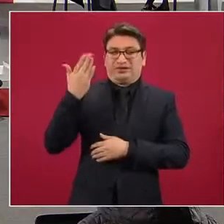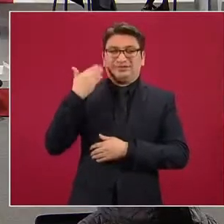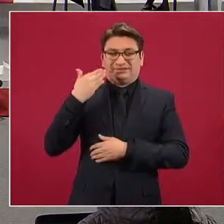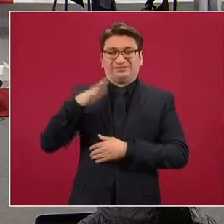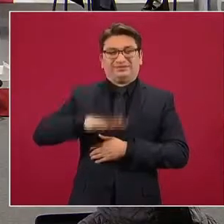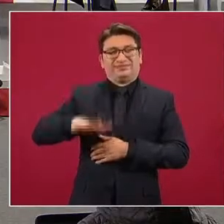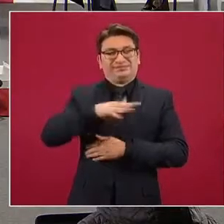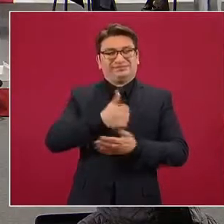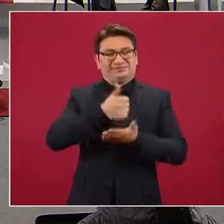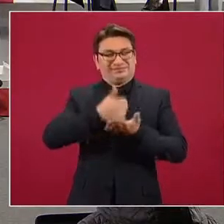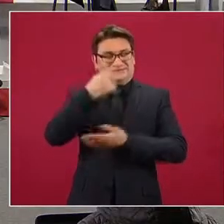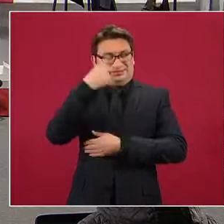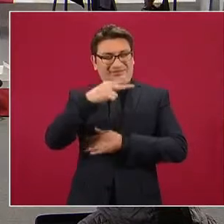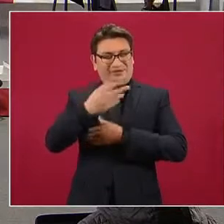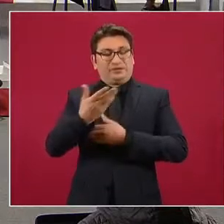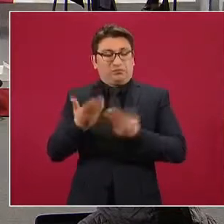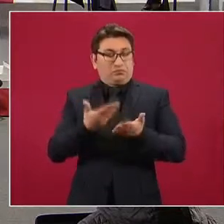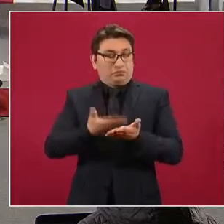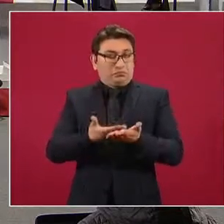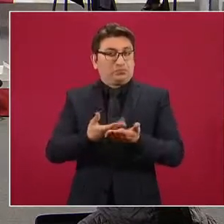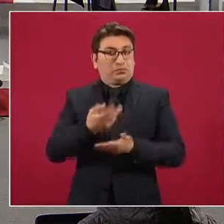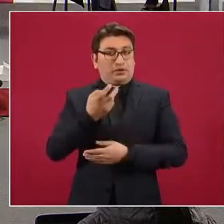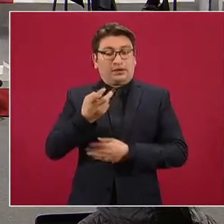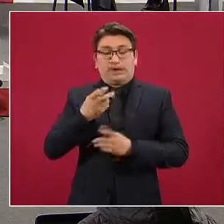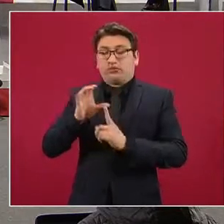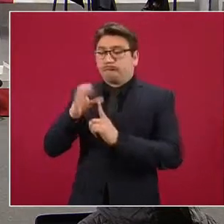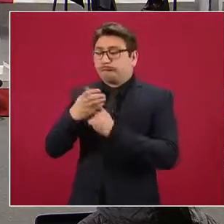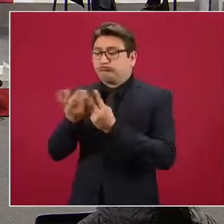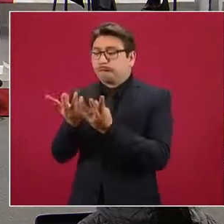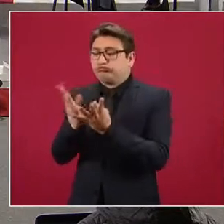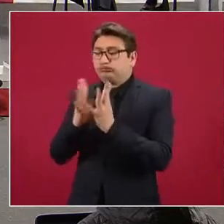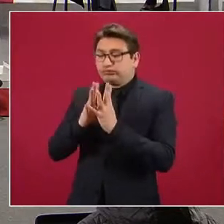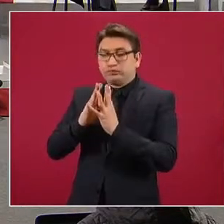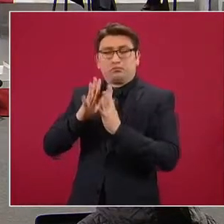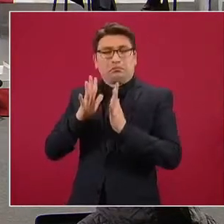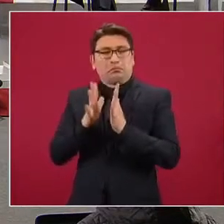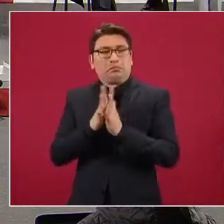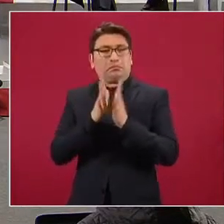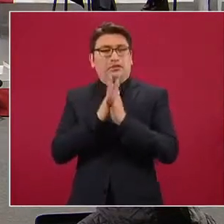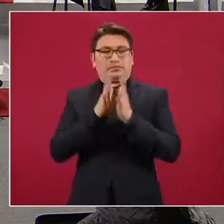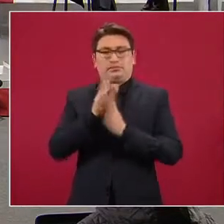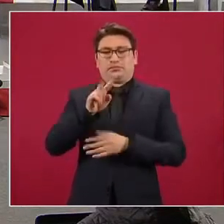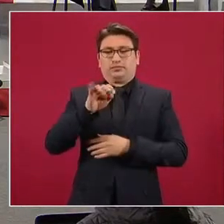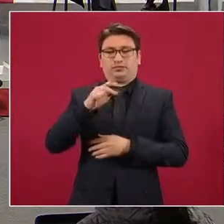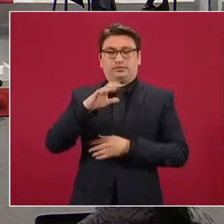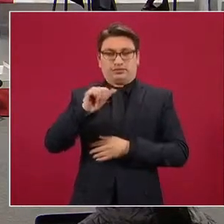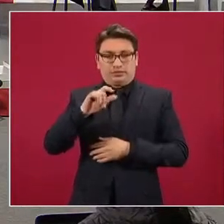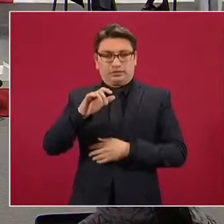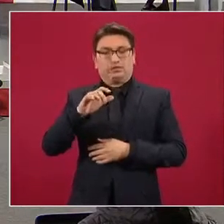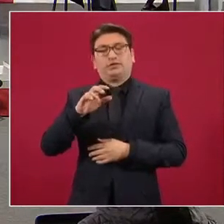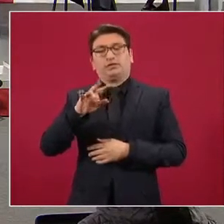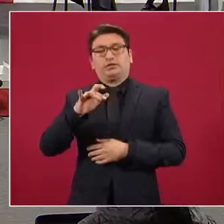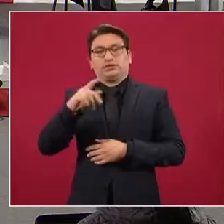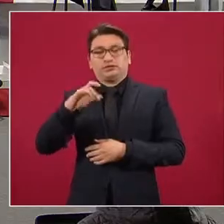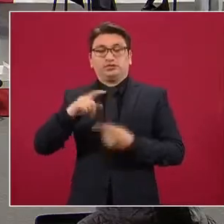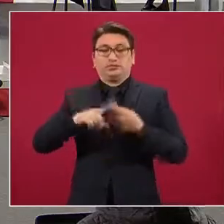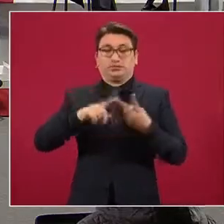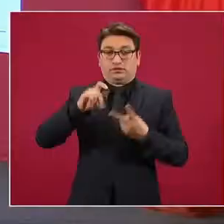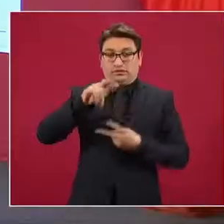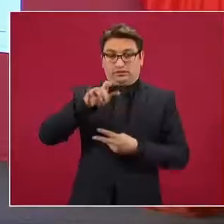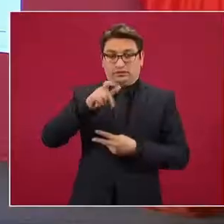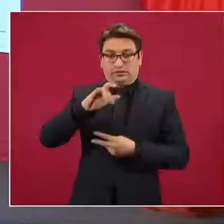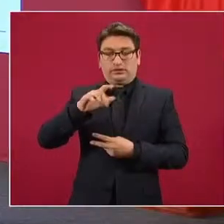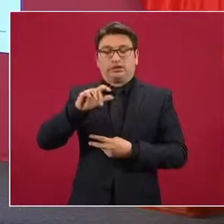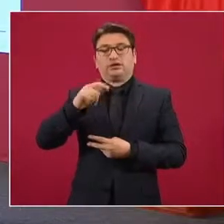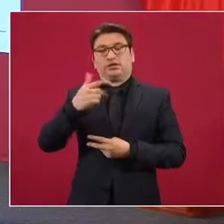la Ciudad de México, y esta comisión participan Verónica Velasco Aranda, Enrique Galván